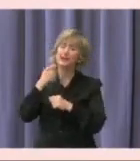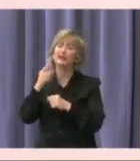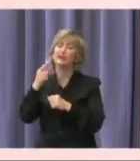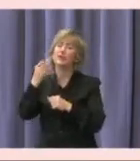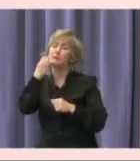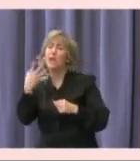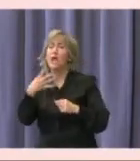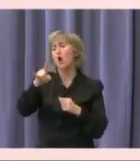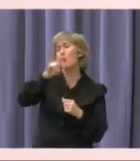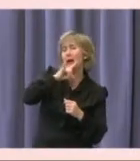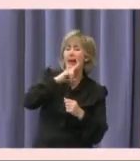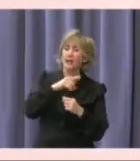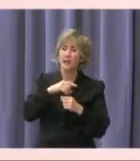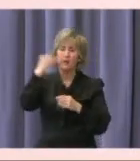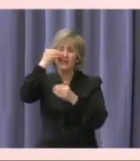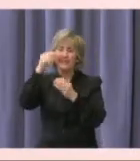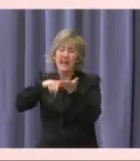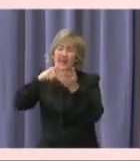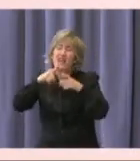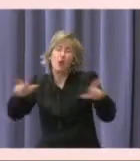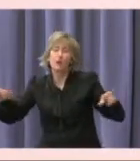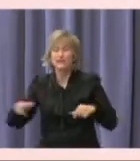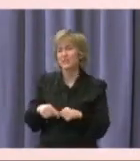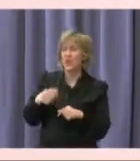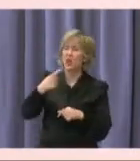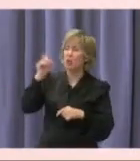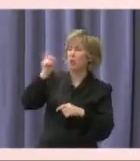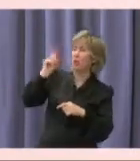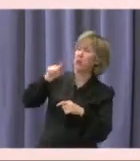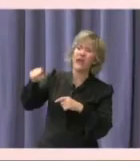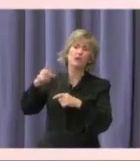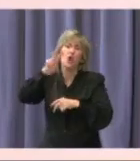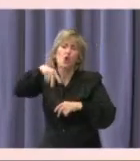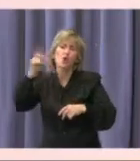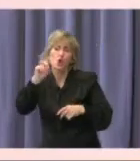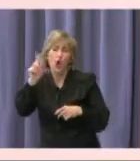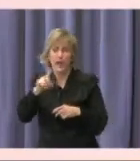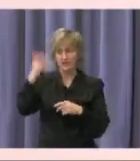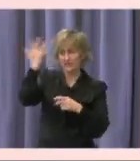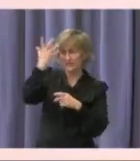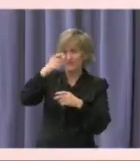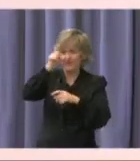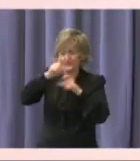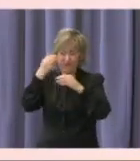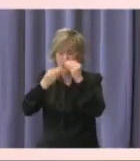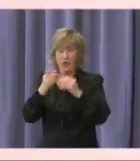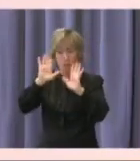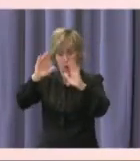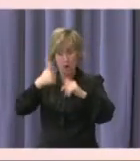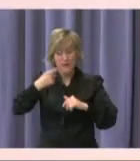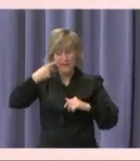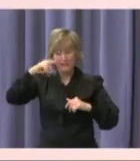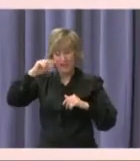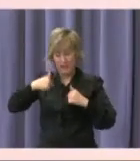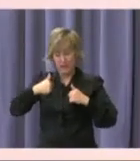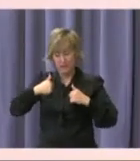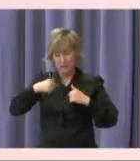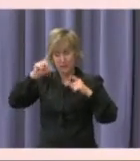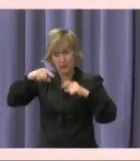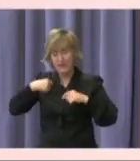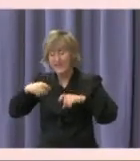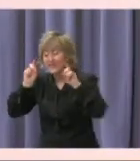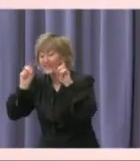o no es el sexismo lingüístico, prejuicios sobre, y lo digo por mi experiencia también, hay que enseñar